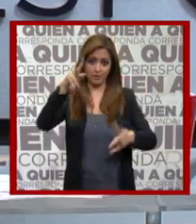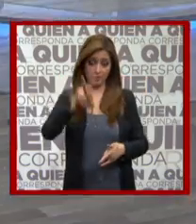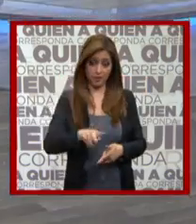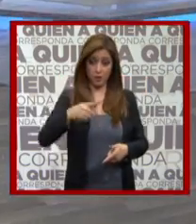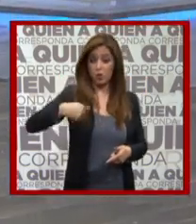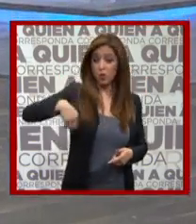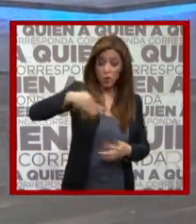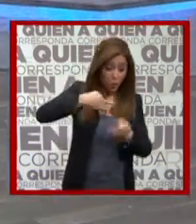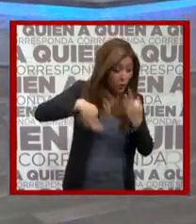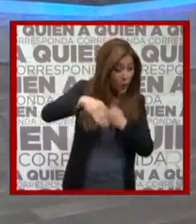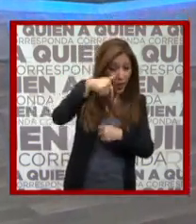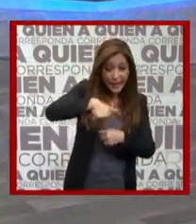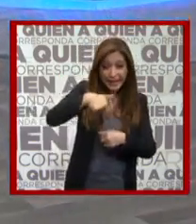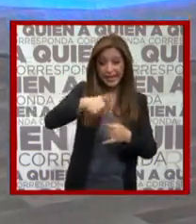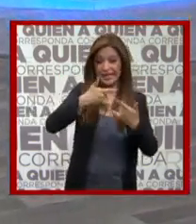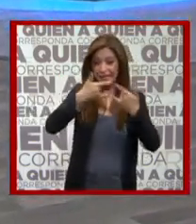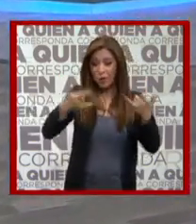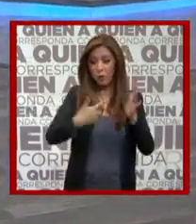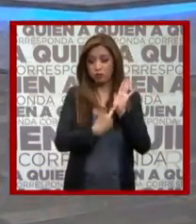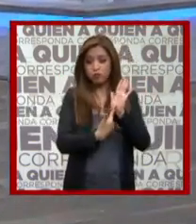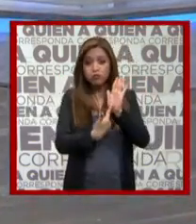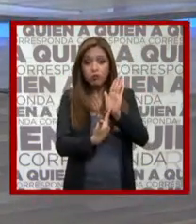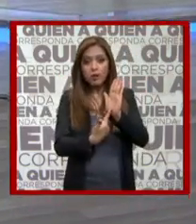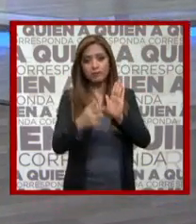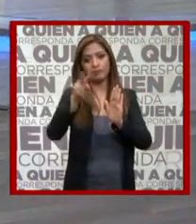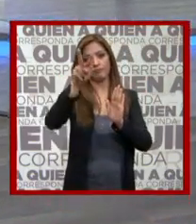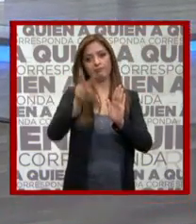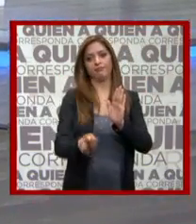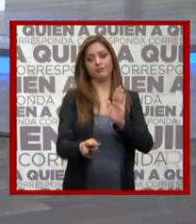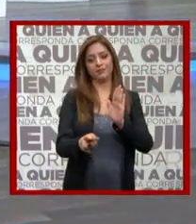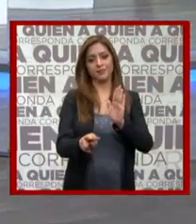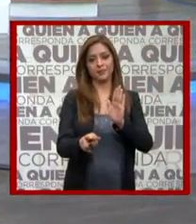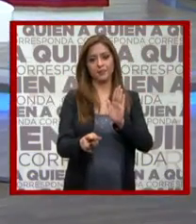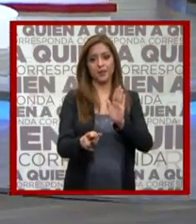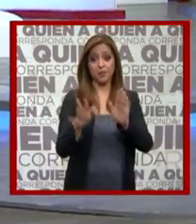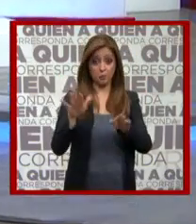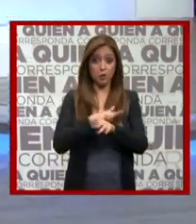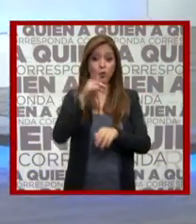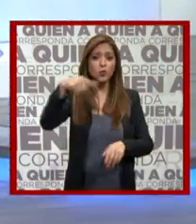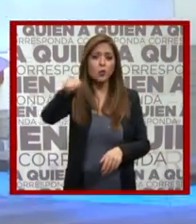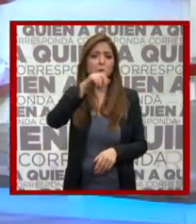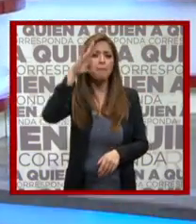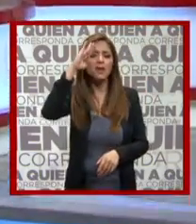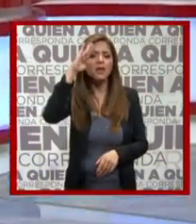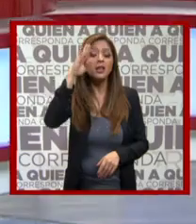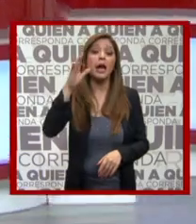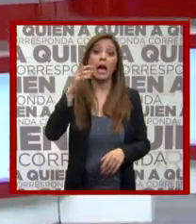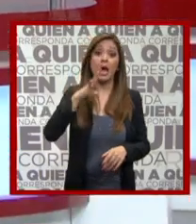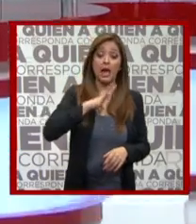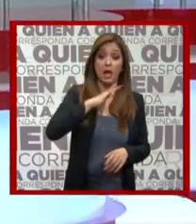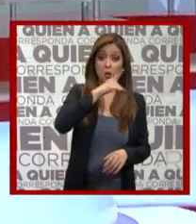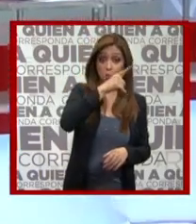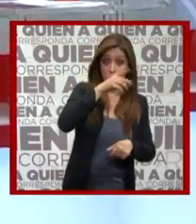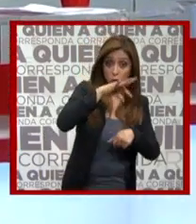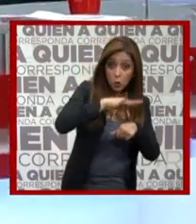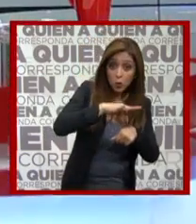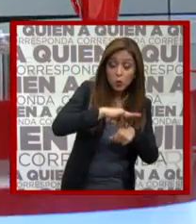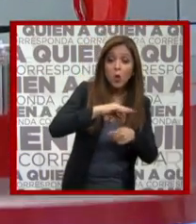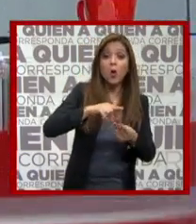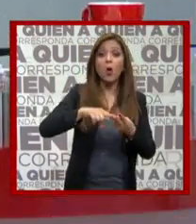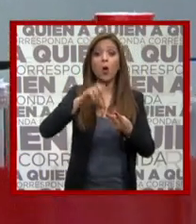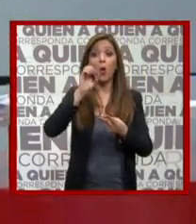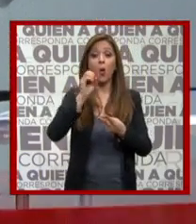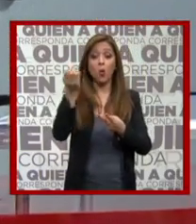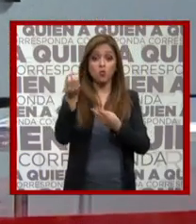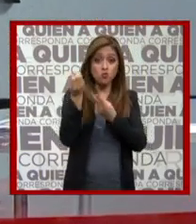pasa, todo es real. Por eso escuchará que muy a menudo digo, si hay un médico, si hay alguien que pueda